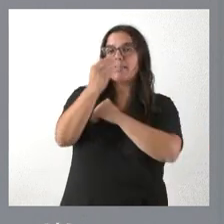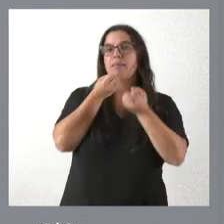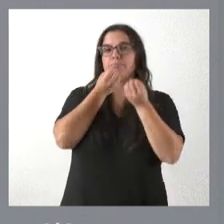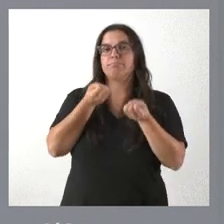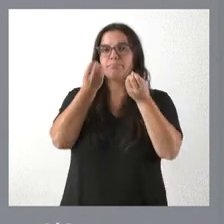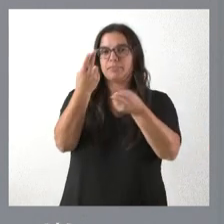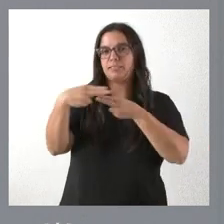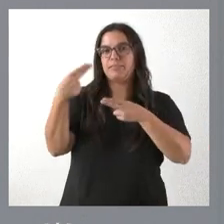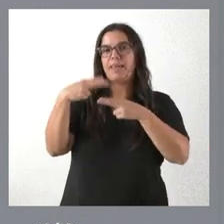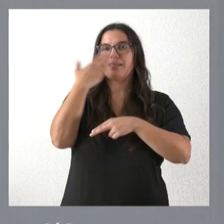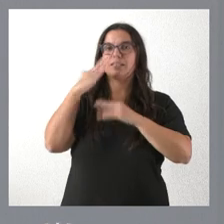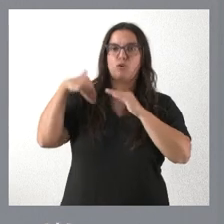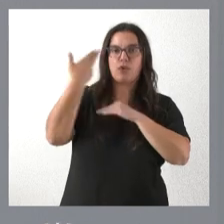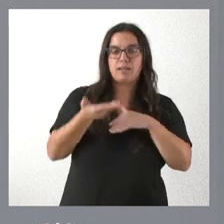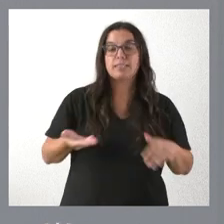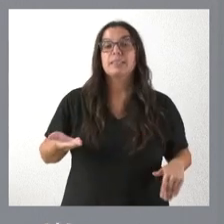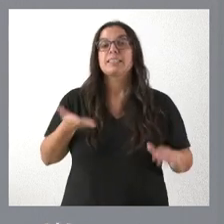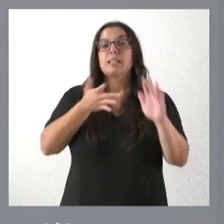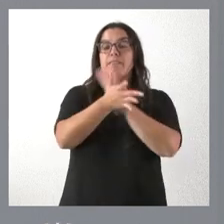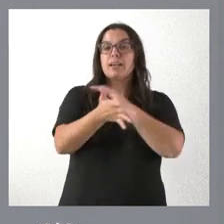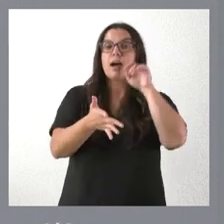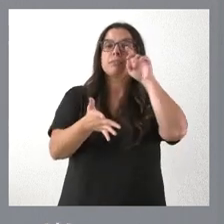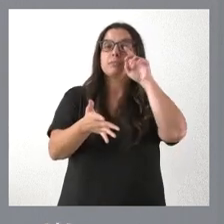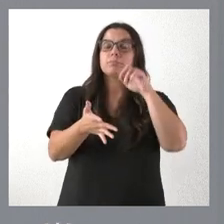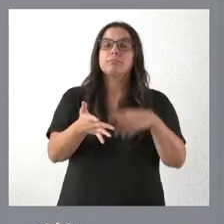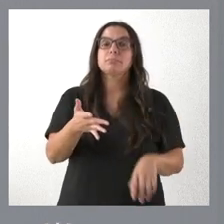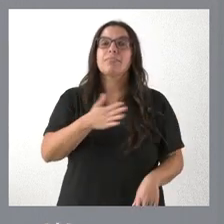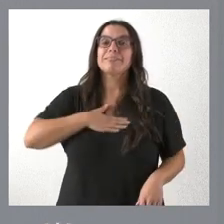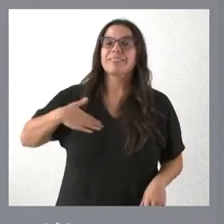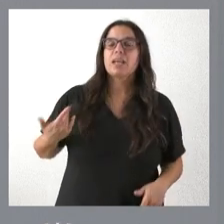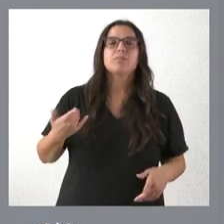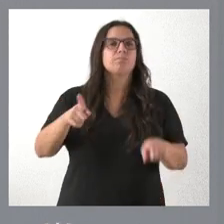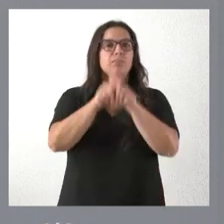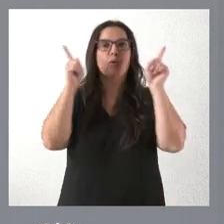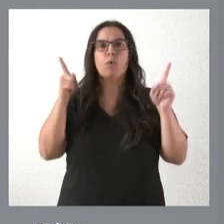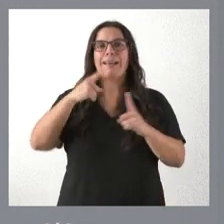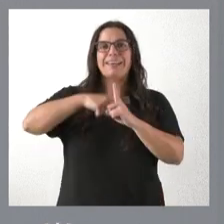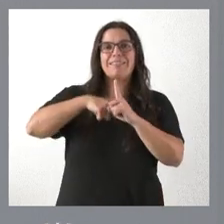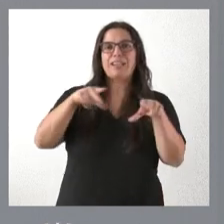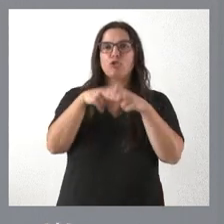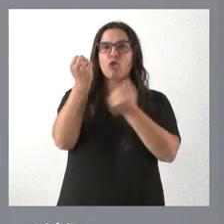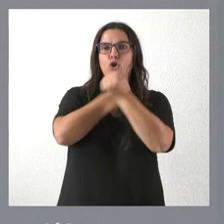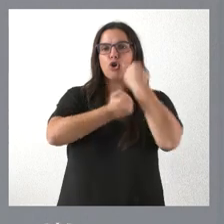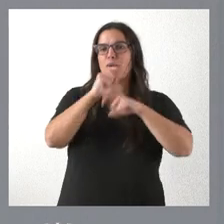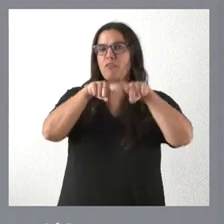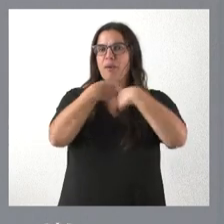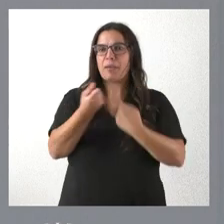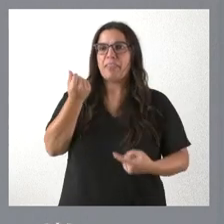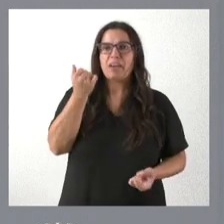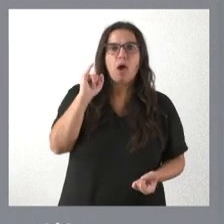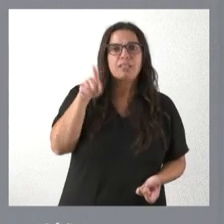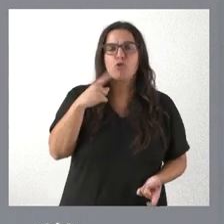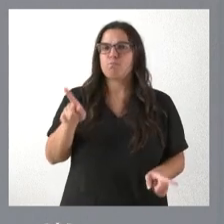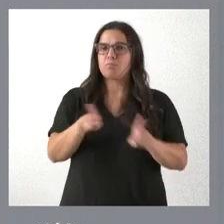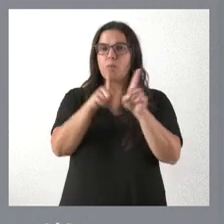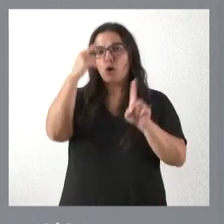actividades extraescolares que lo que buscan es que independientemente del nivel socioeconómico de las familias se dé